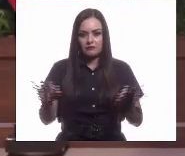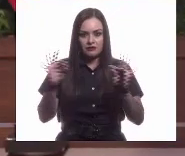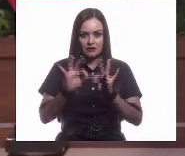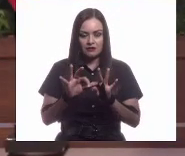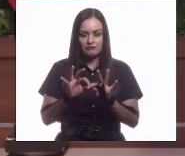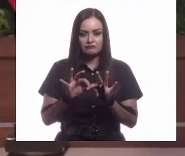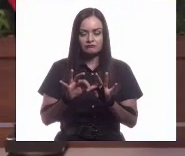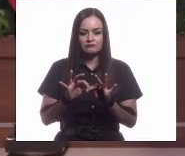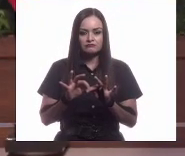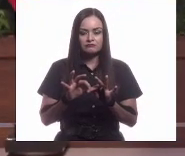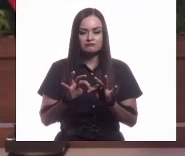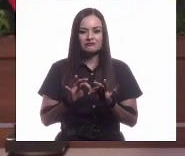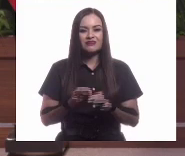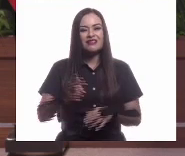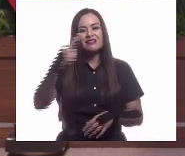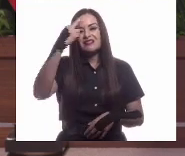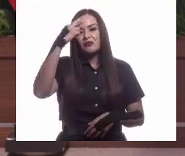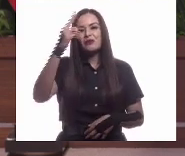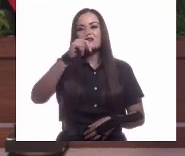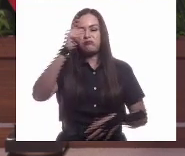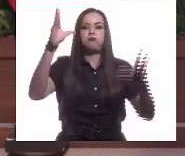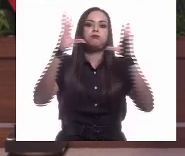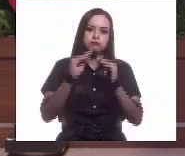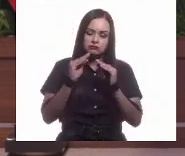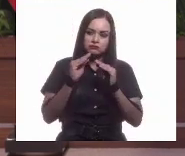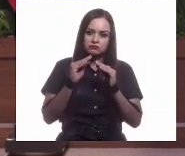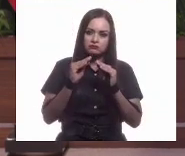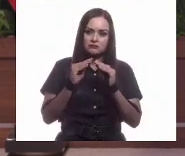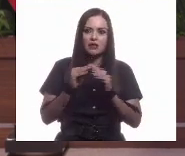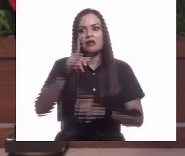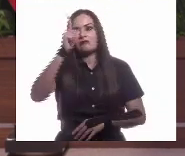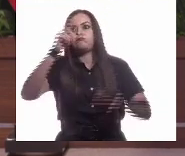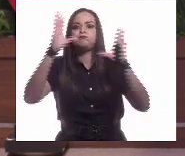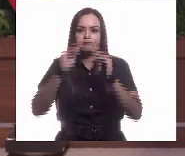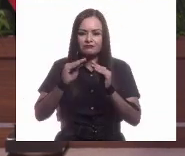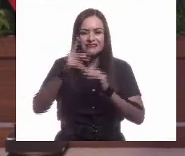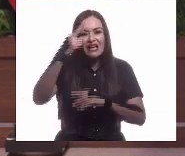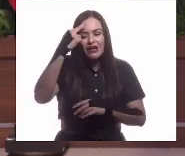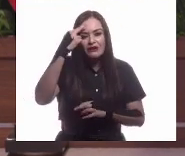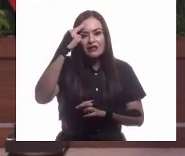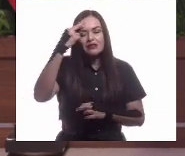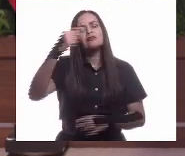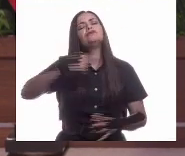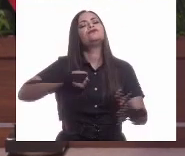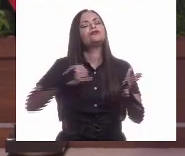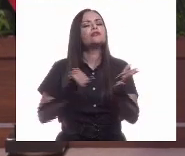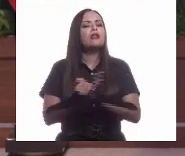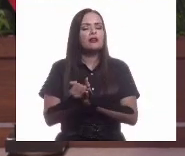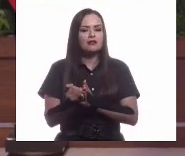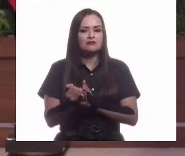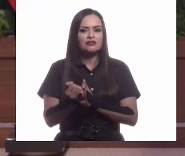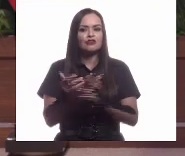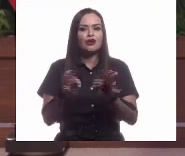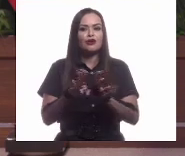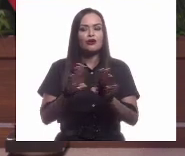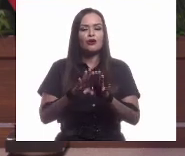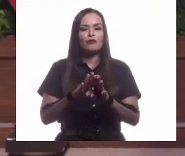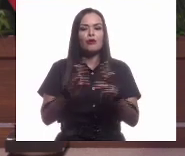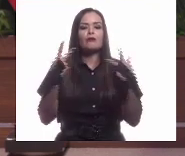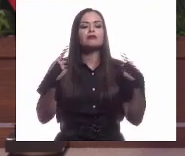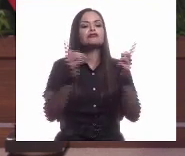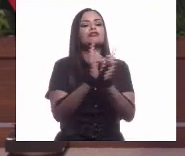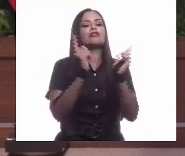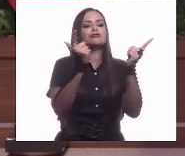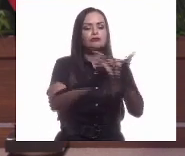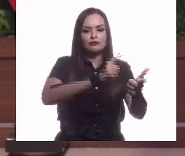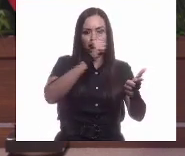la problemática de apagones que padecimos recientemente, he tomado la determinación de crear un Comité de Energía del Estado